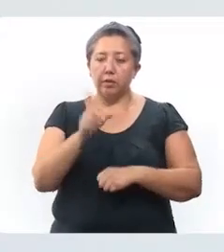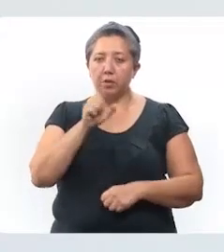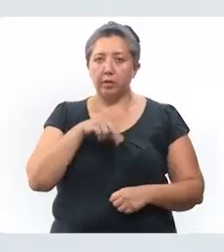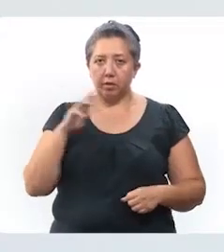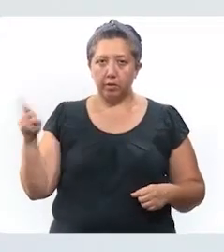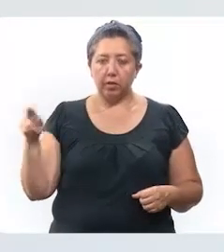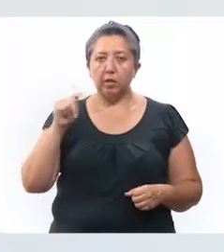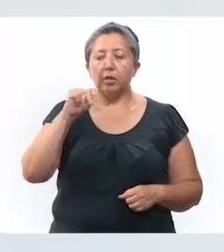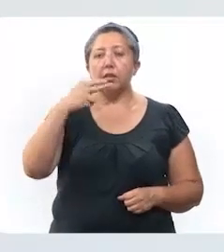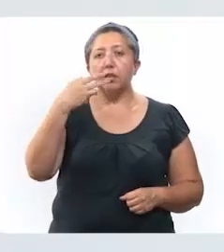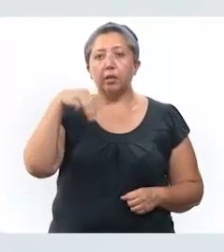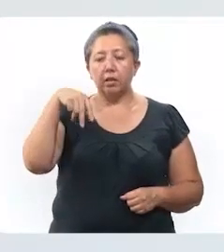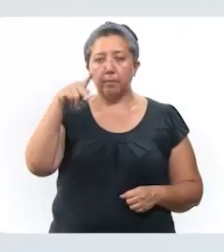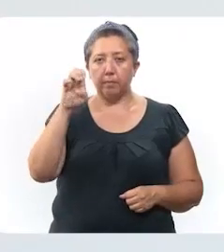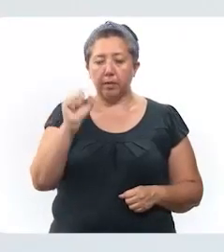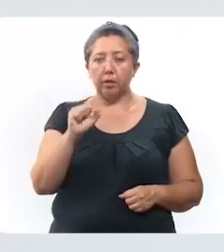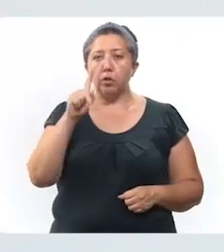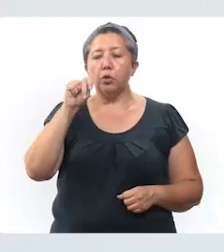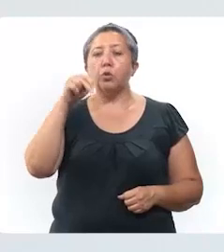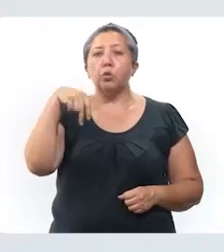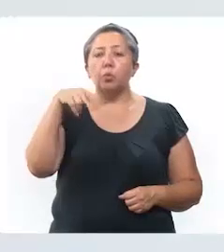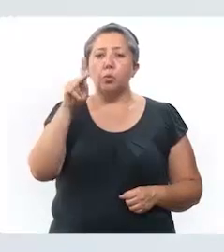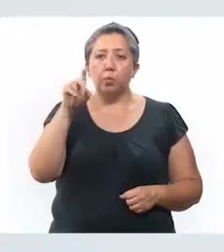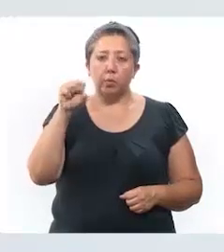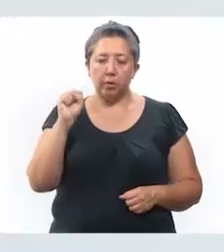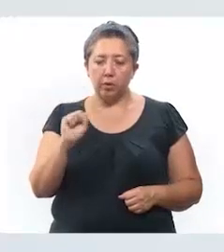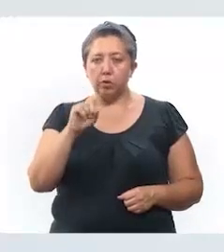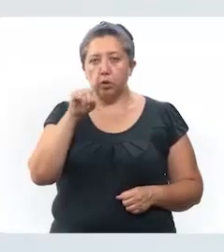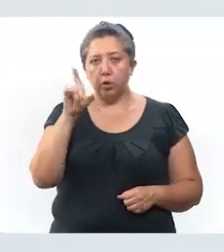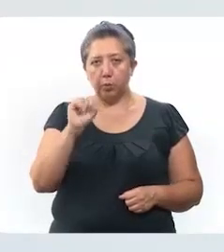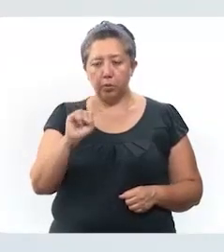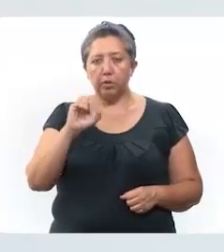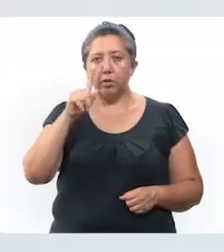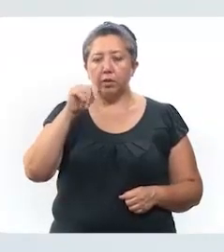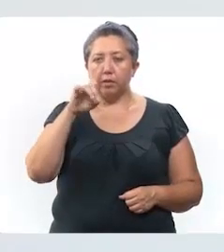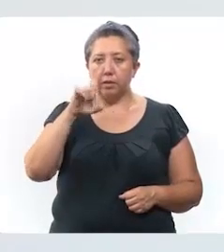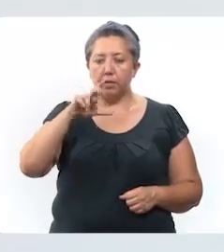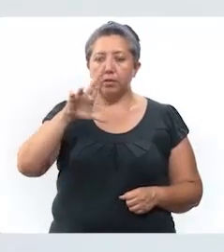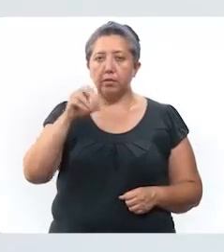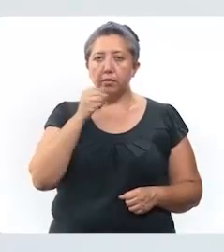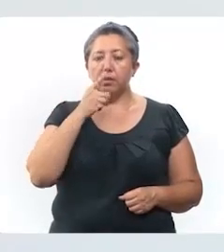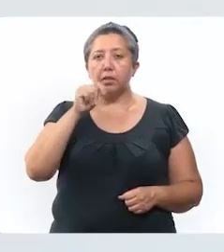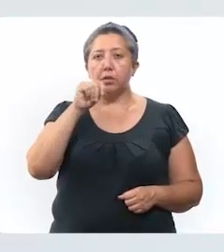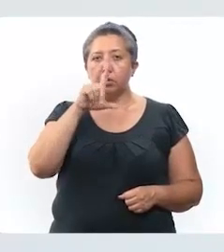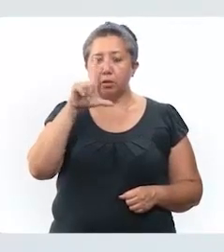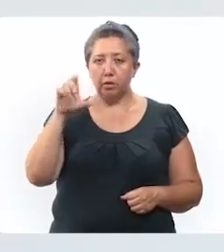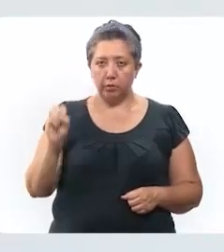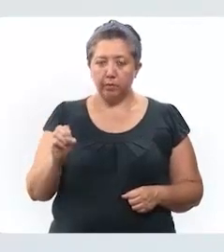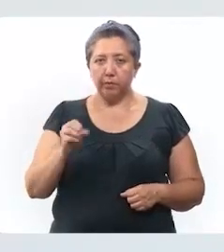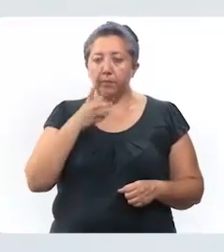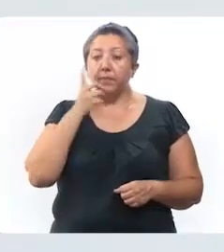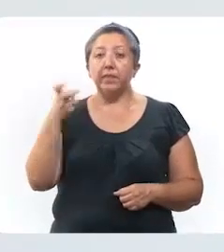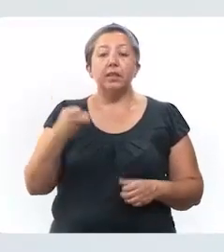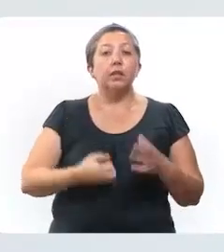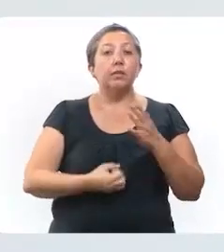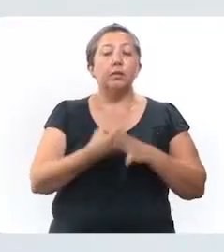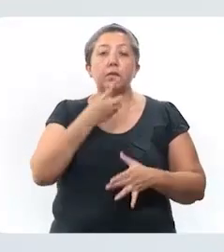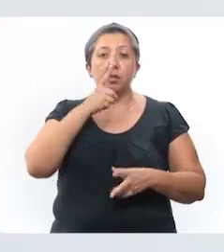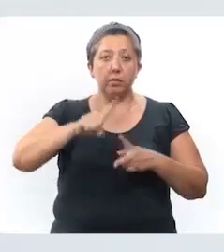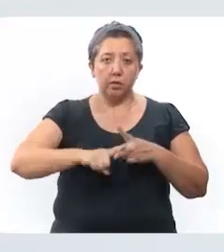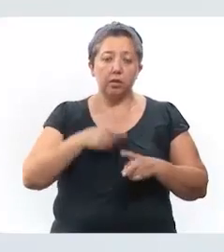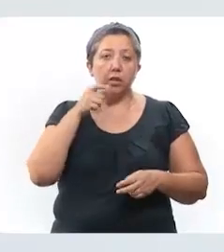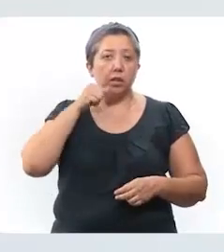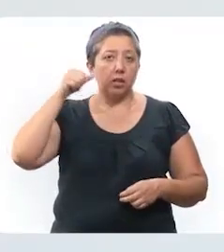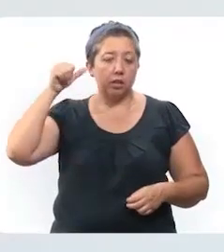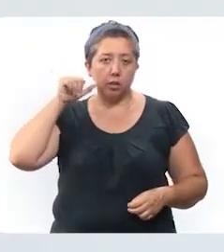Quintana Roo, Tamec, Mama, Tuncás, Mocochá, Tzoncahuich, Telchac Pueblo, Sinanché y Cenotillo. Esta nueva etapa comenzó